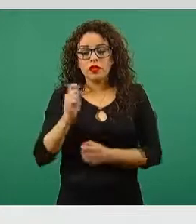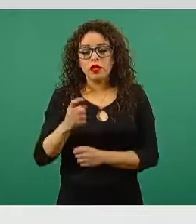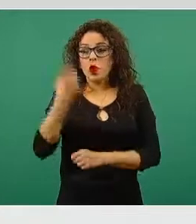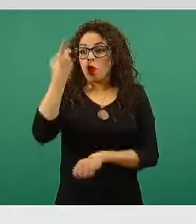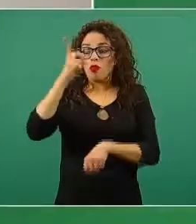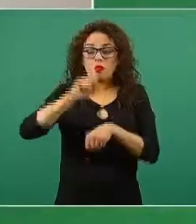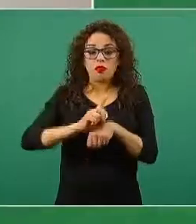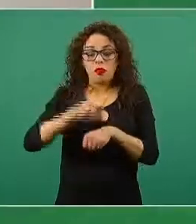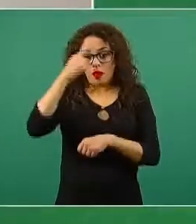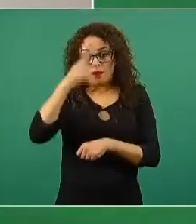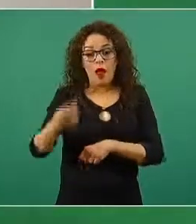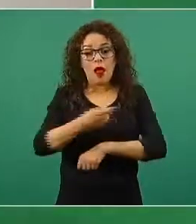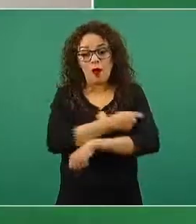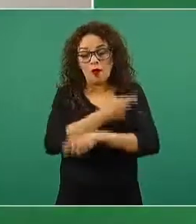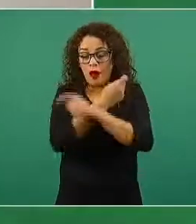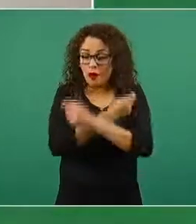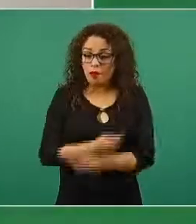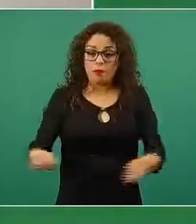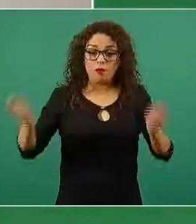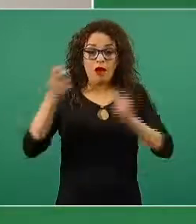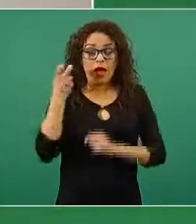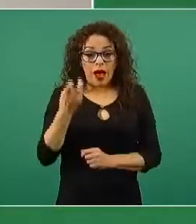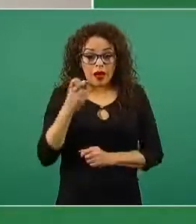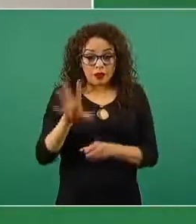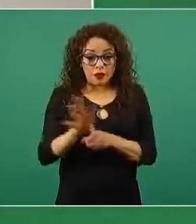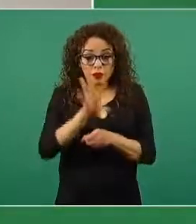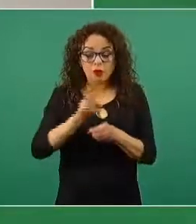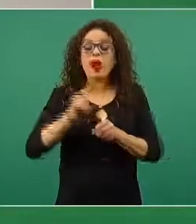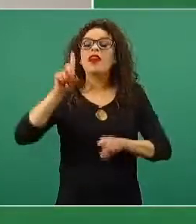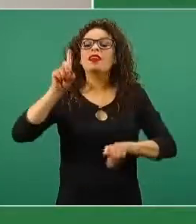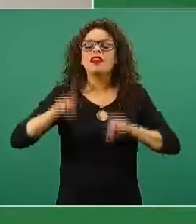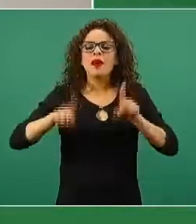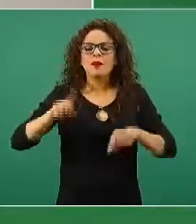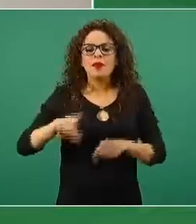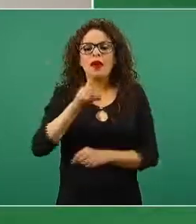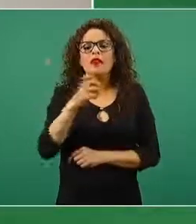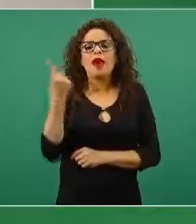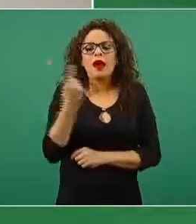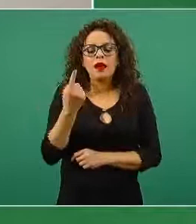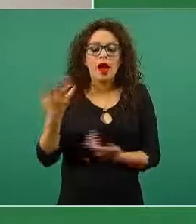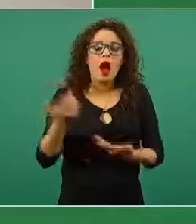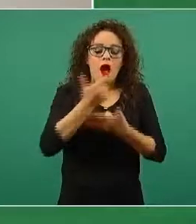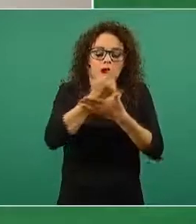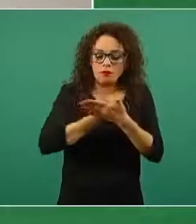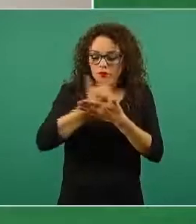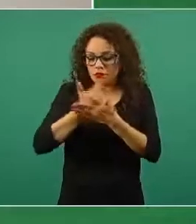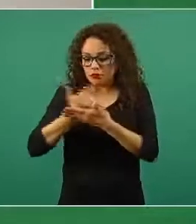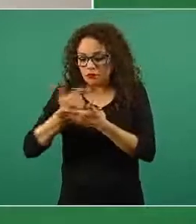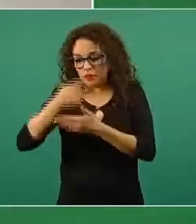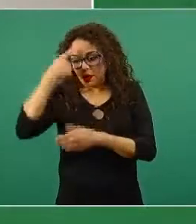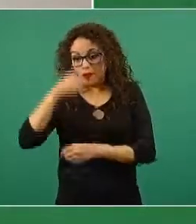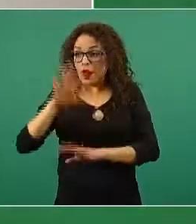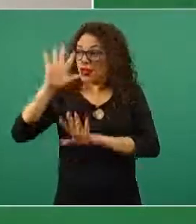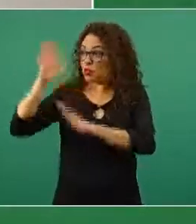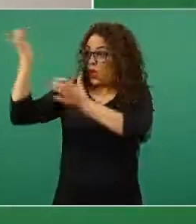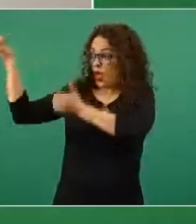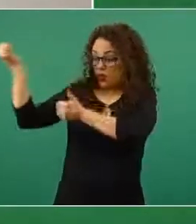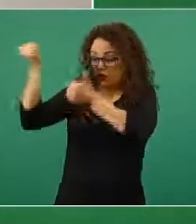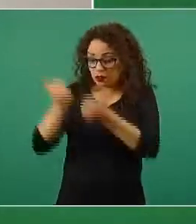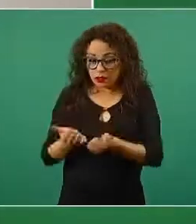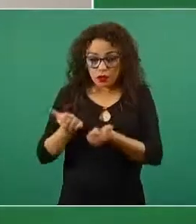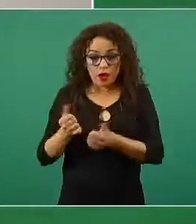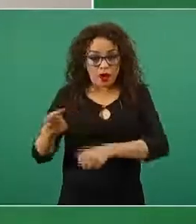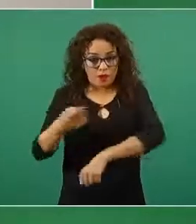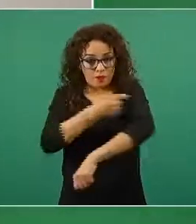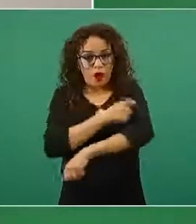de vacunación. Y esto, todo esto depende de la logística, de la recepción de las vacunas, de la